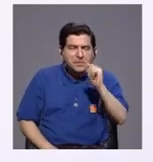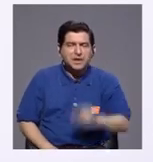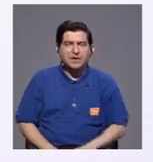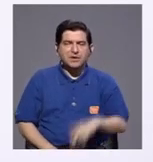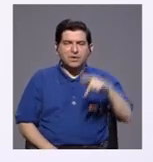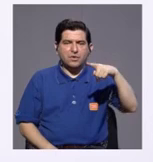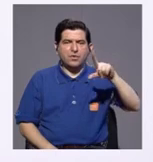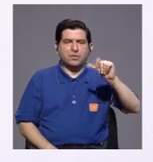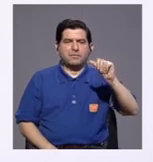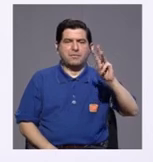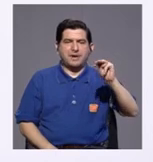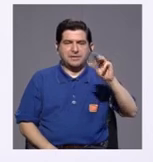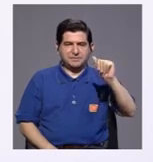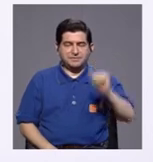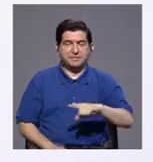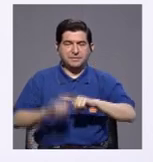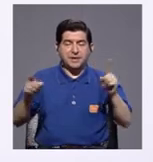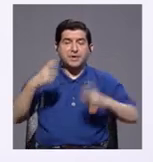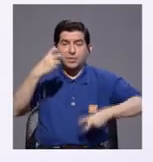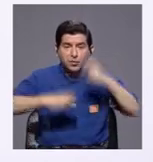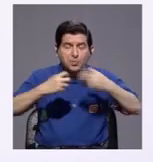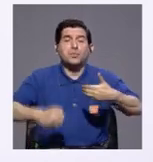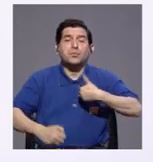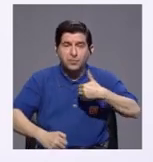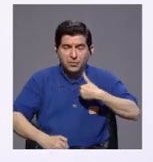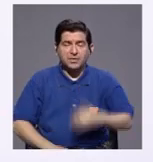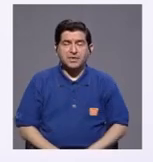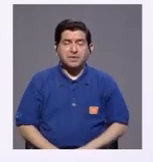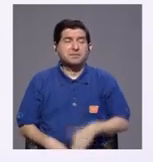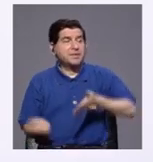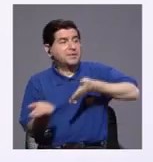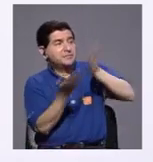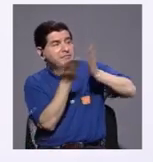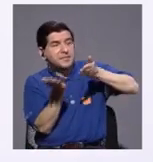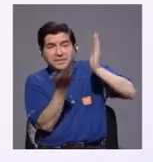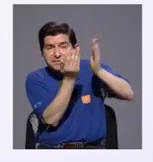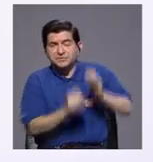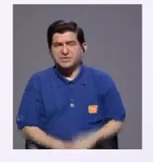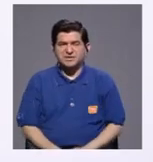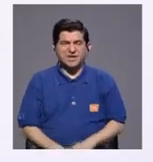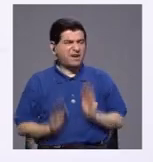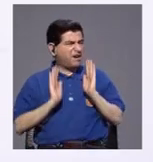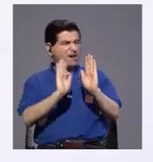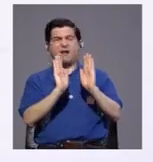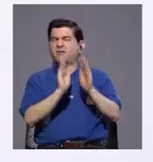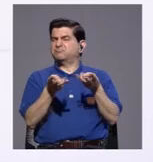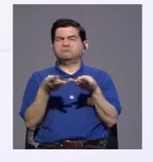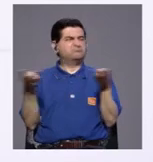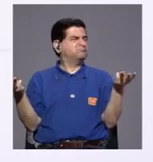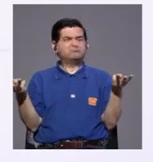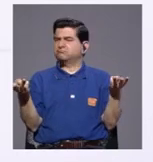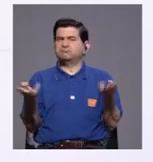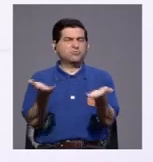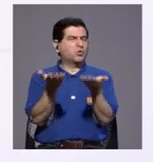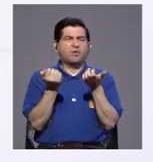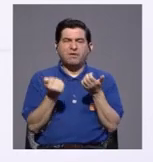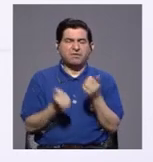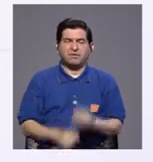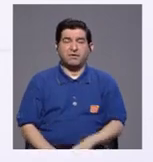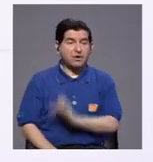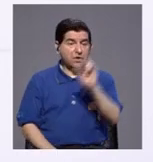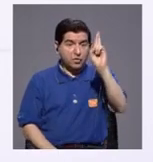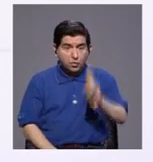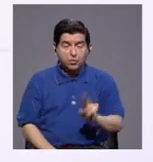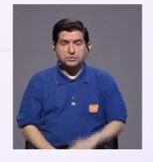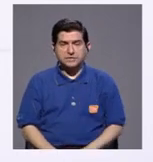ellos en su momento estaban teniendo dificultades para exportar se da mucho rechazo de material costa